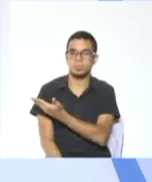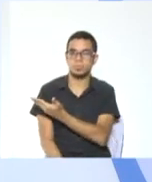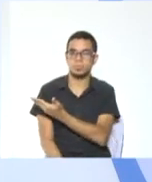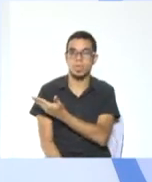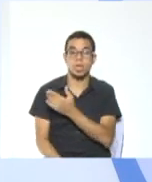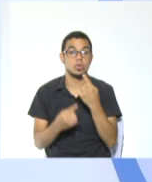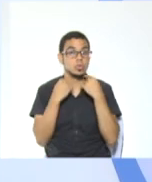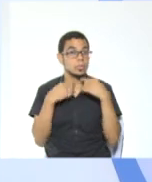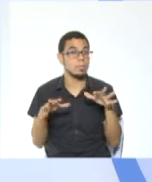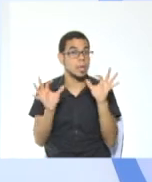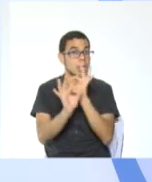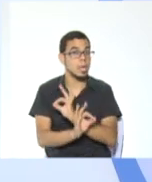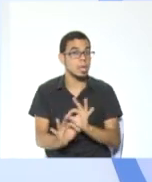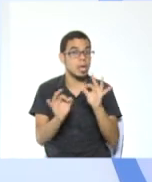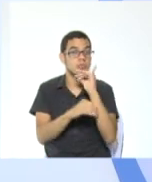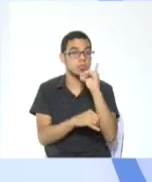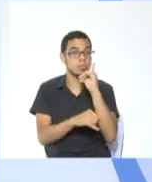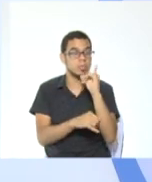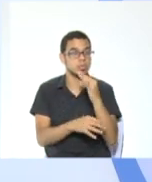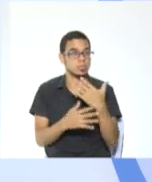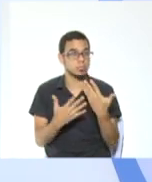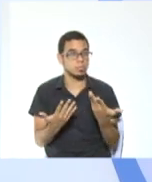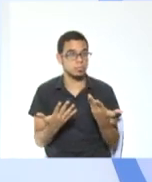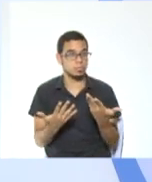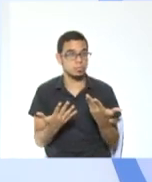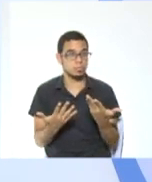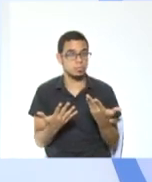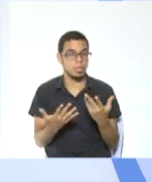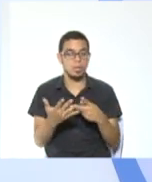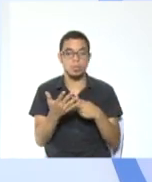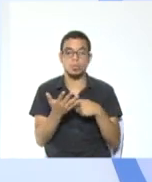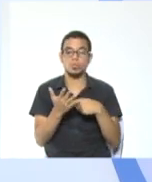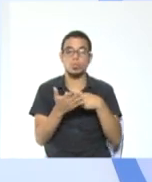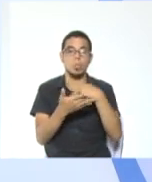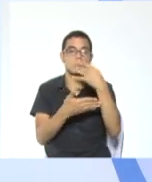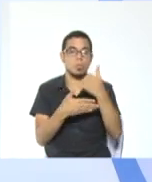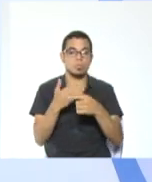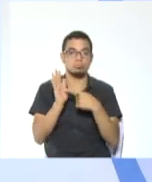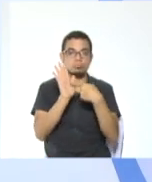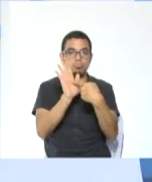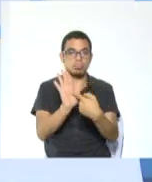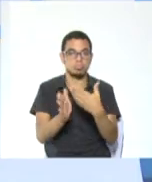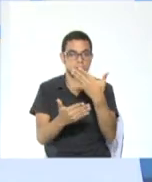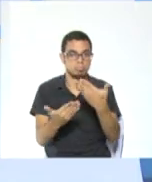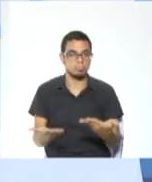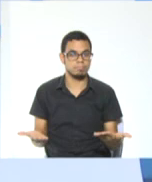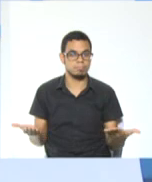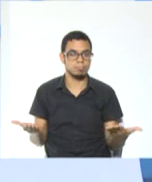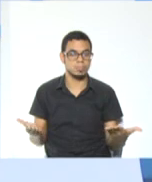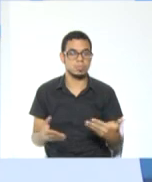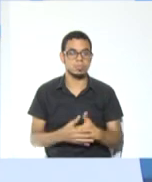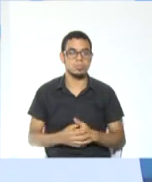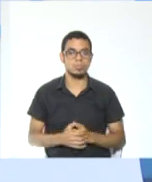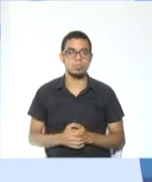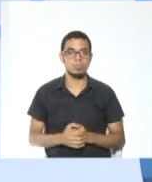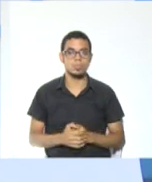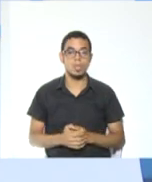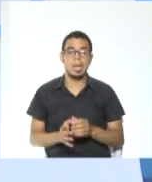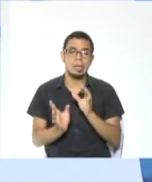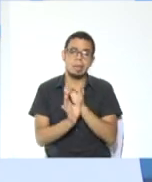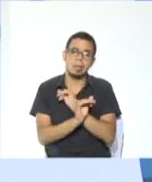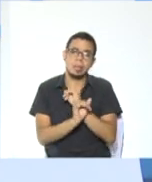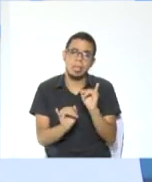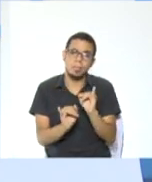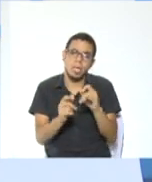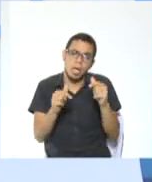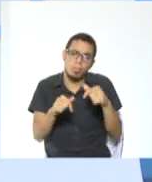pierdan ninguna de nuestras programaciones que hacemos con mucho amor y cariño para todos ustedes. Hemos llegado al final de